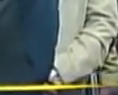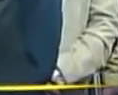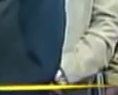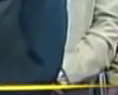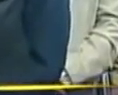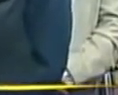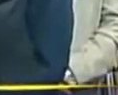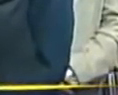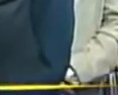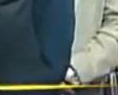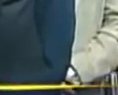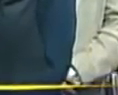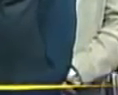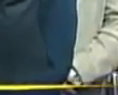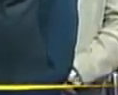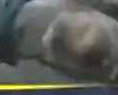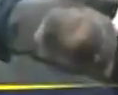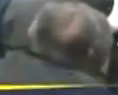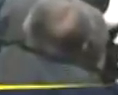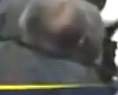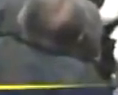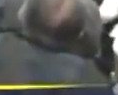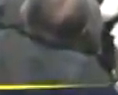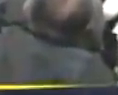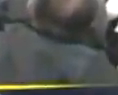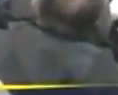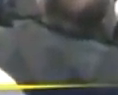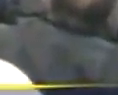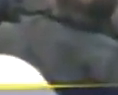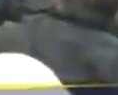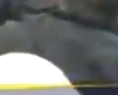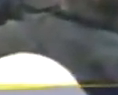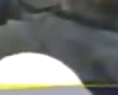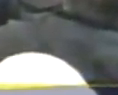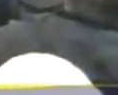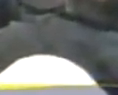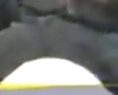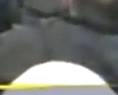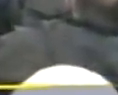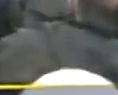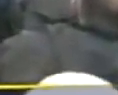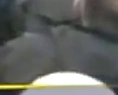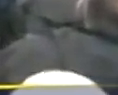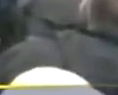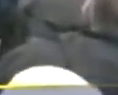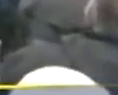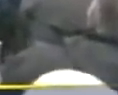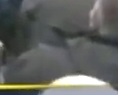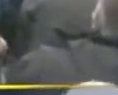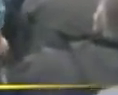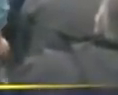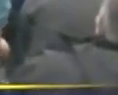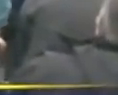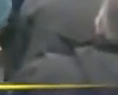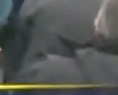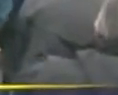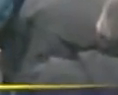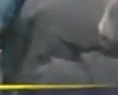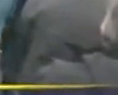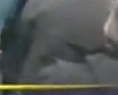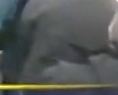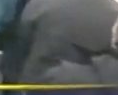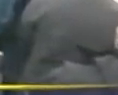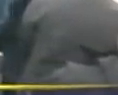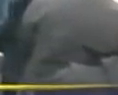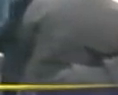fecha histórica para reivindicar la dignidad del pueblo venezolano, el patriotismo y resistencia